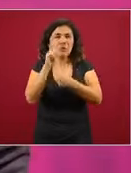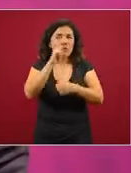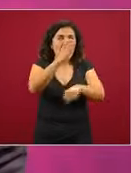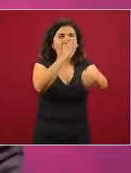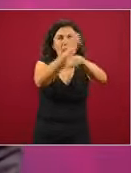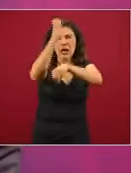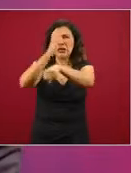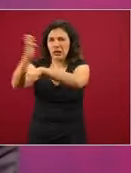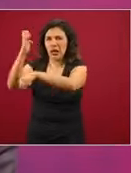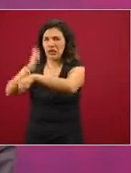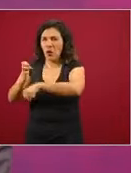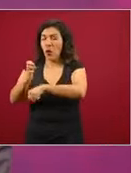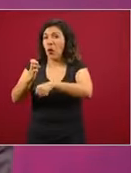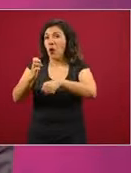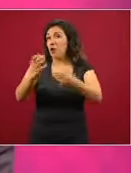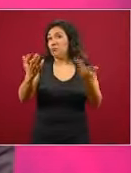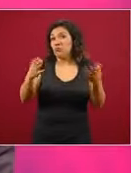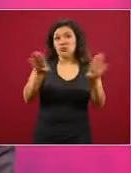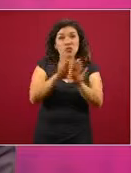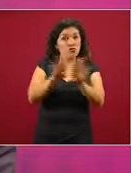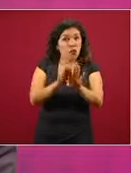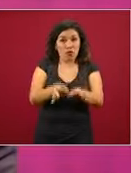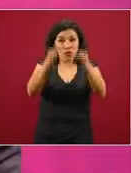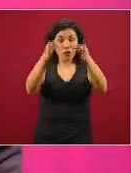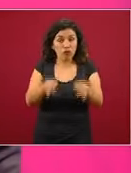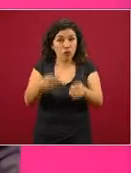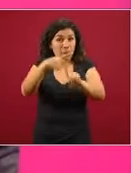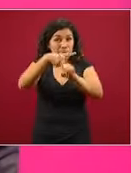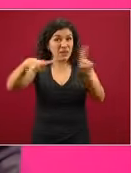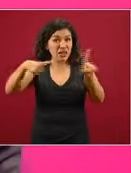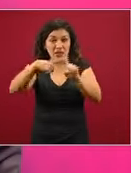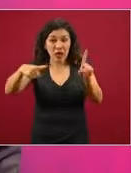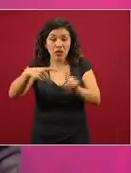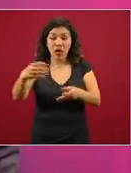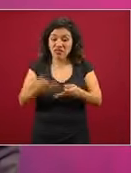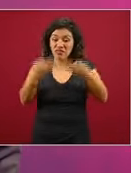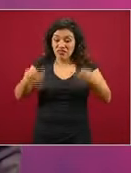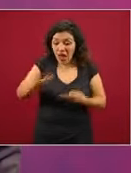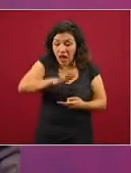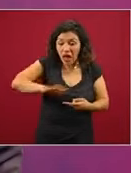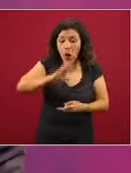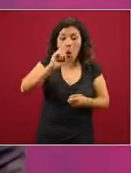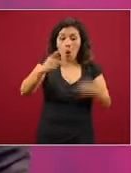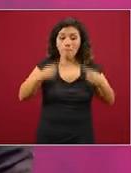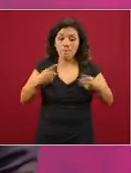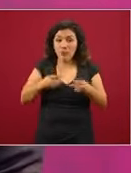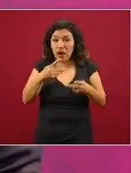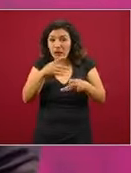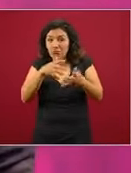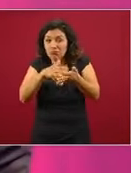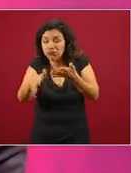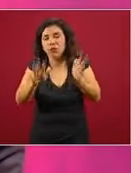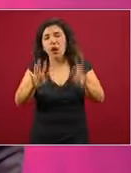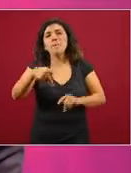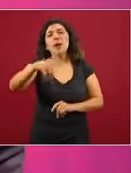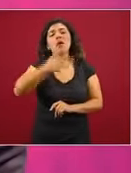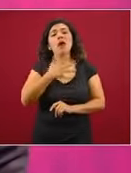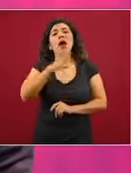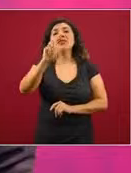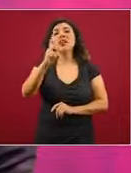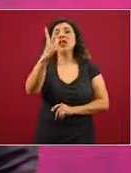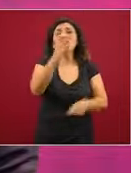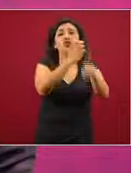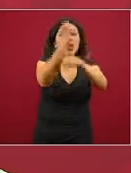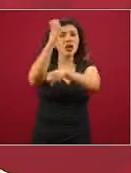por estado, desde luego no es necesariamente la representación ni territorial ni poblacional, pero tenemos 32